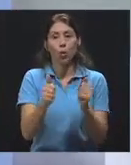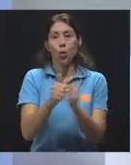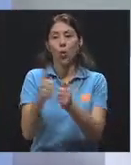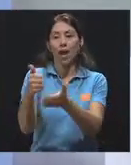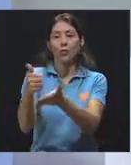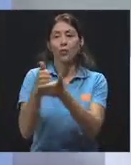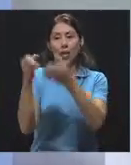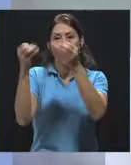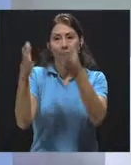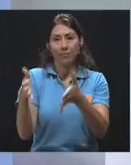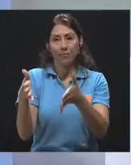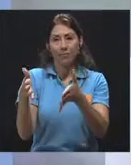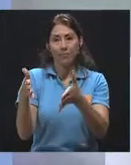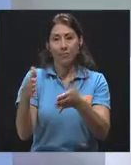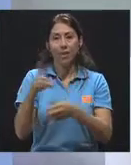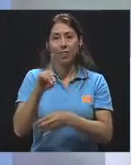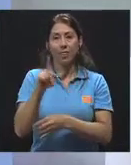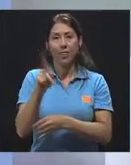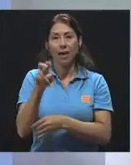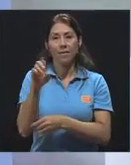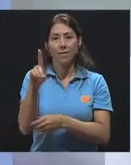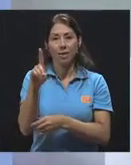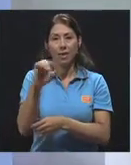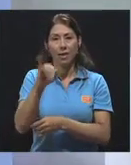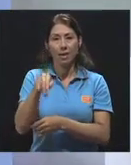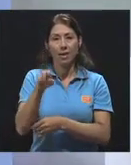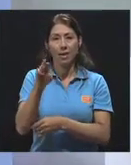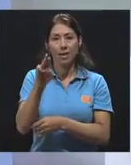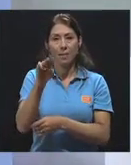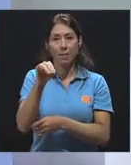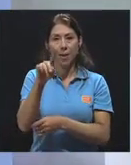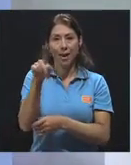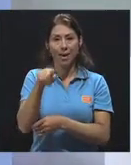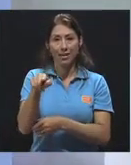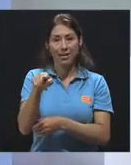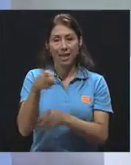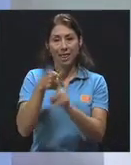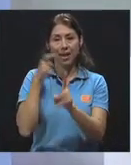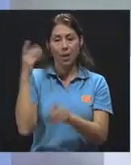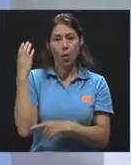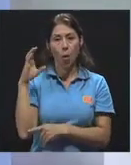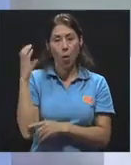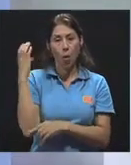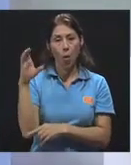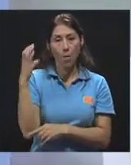ayuda del facilitador, que en este caso David Jiménez de Colombia